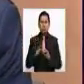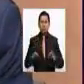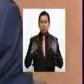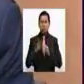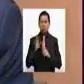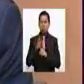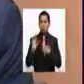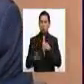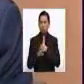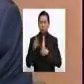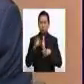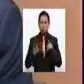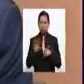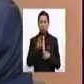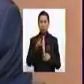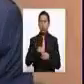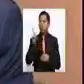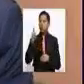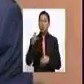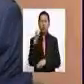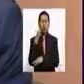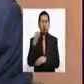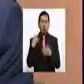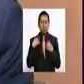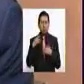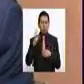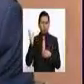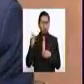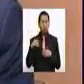de la seguridad ciudadana y en medellín